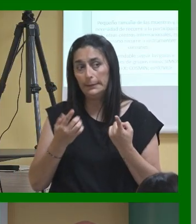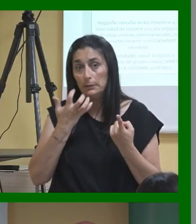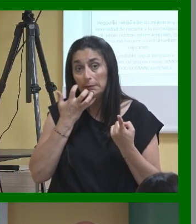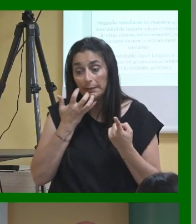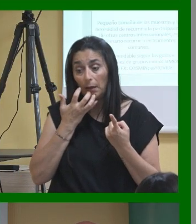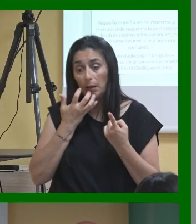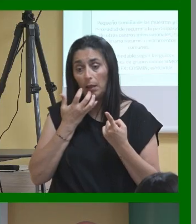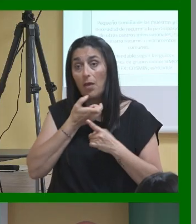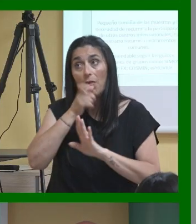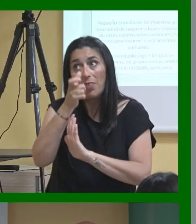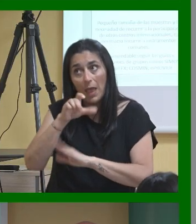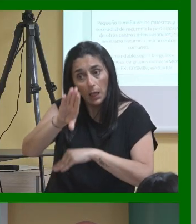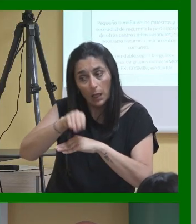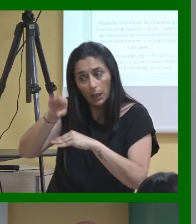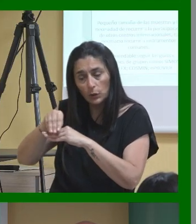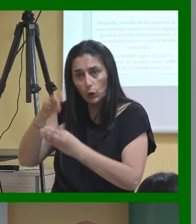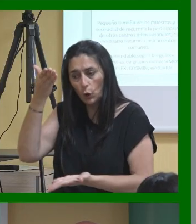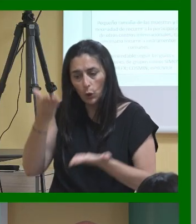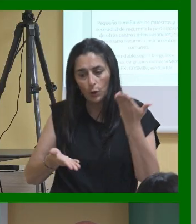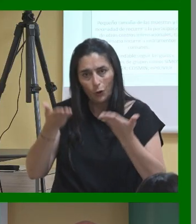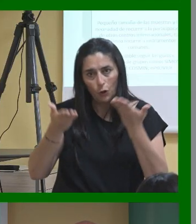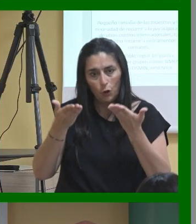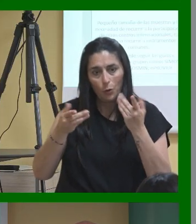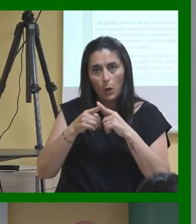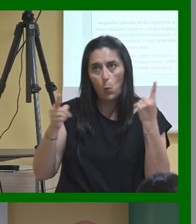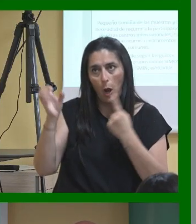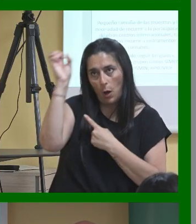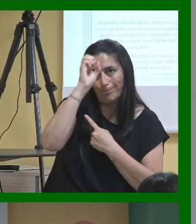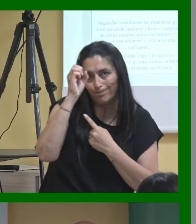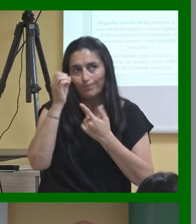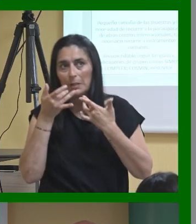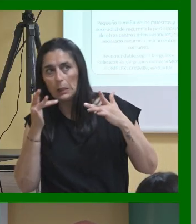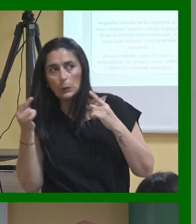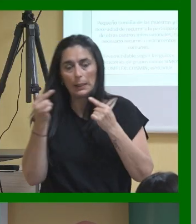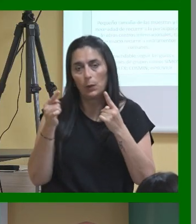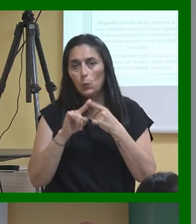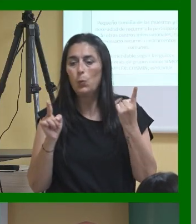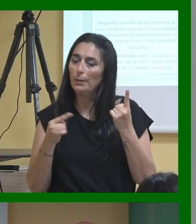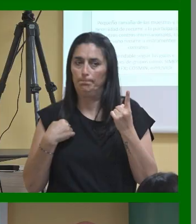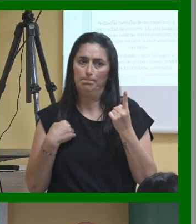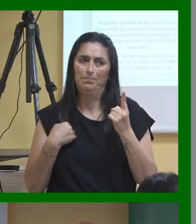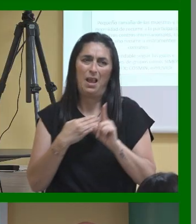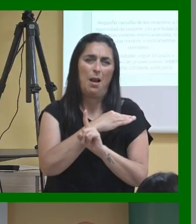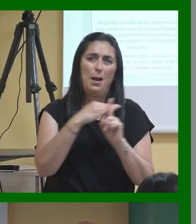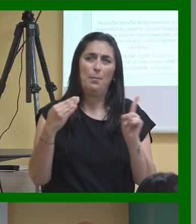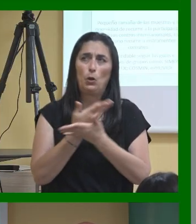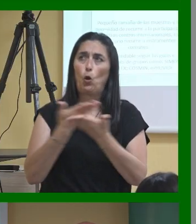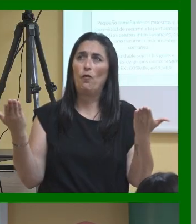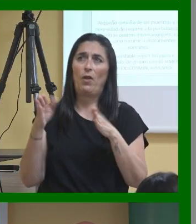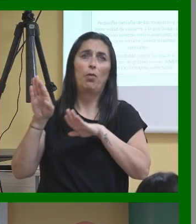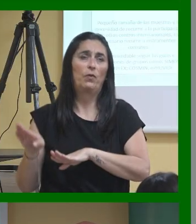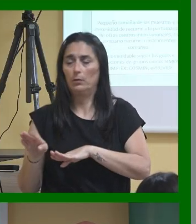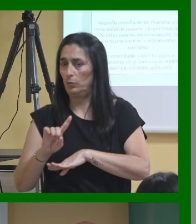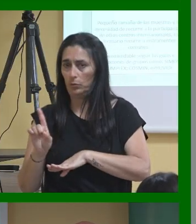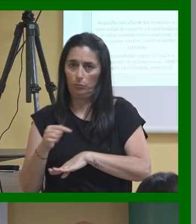recogida de datos hay que combinar lo cualitativo y lo cuantitativo, no solamente lo cuantitativo. No hay que confiar en las escalas de medida, lo siento. Creo que es un error